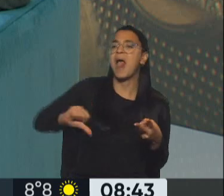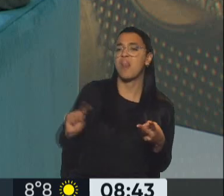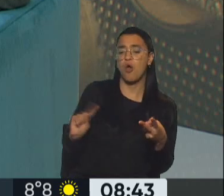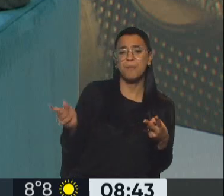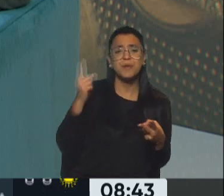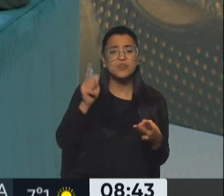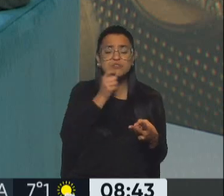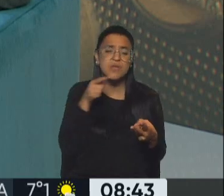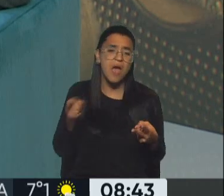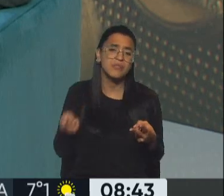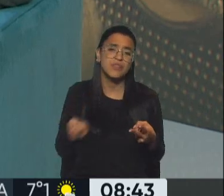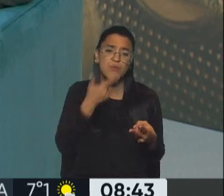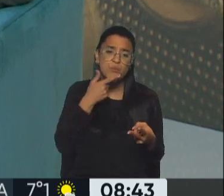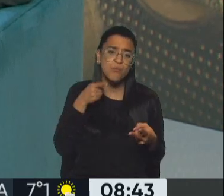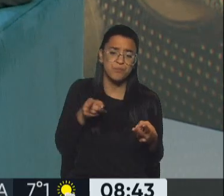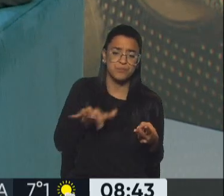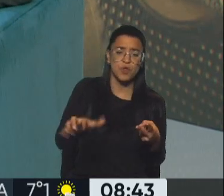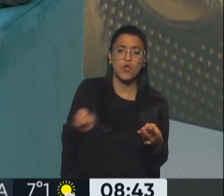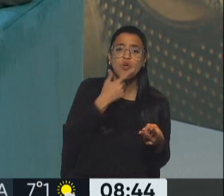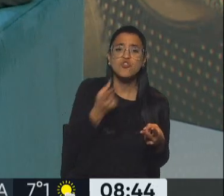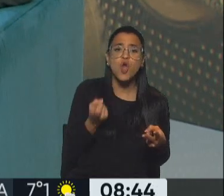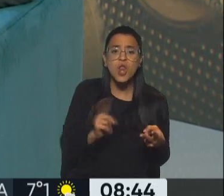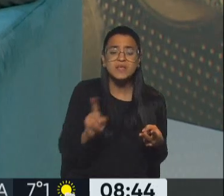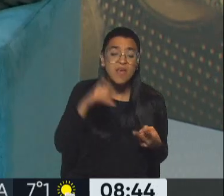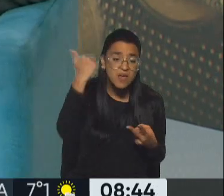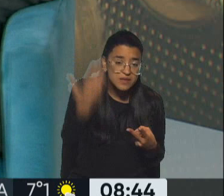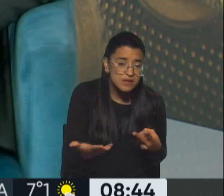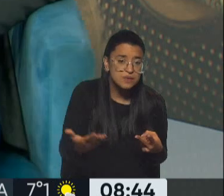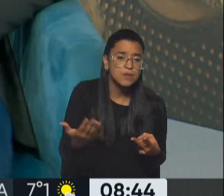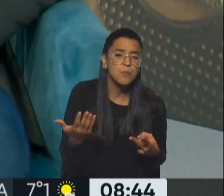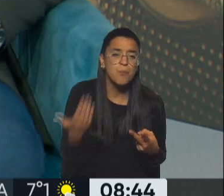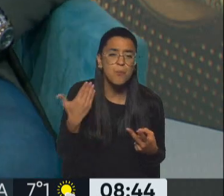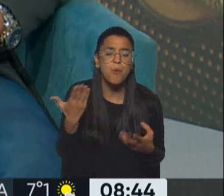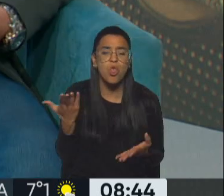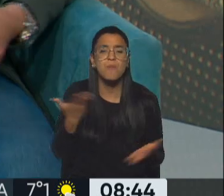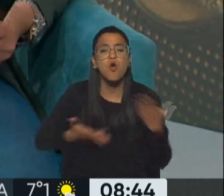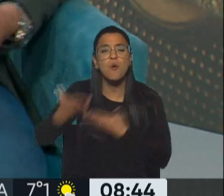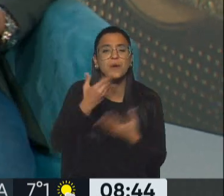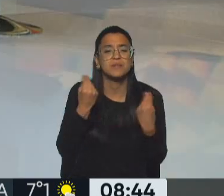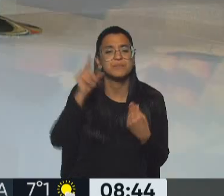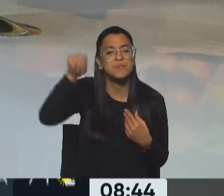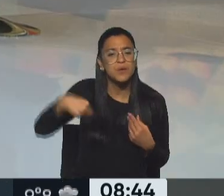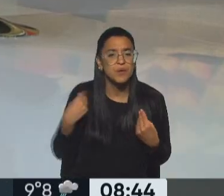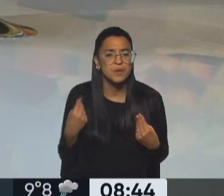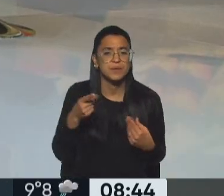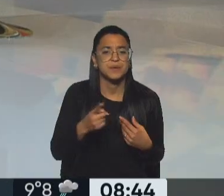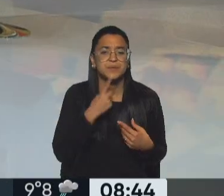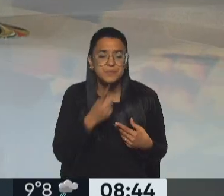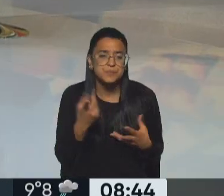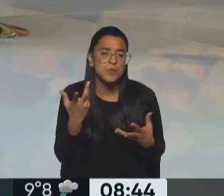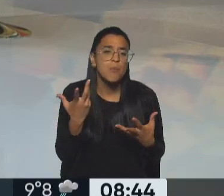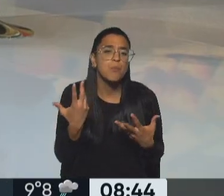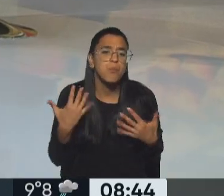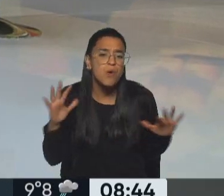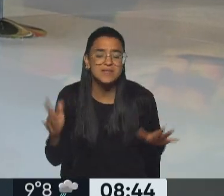si uno toma un antibiótico y no lo necesita, ¿hay algún efecto secundario que podamos compartir con ustedes en función justamente de lo que puede